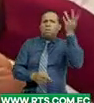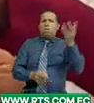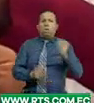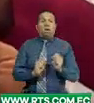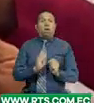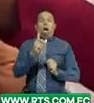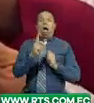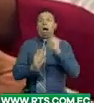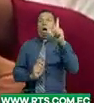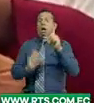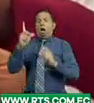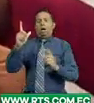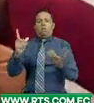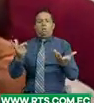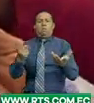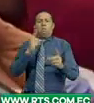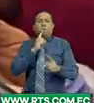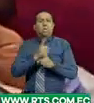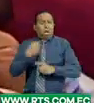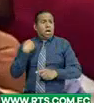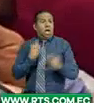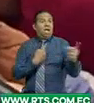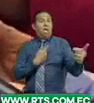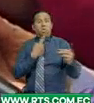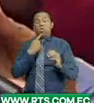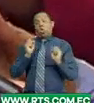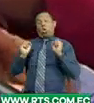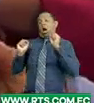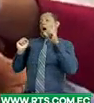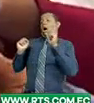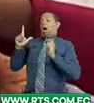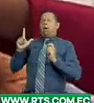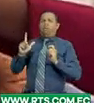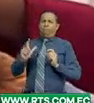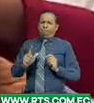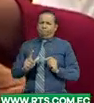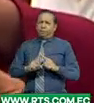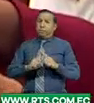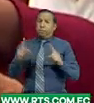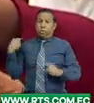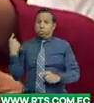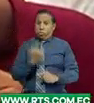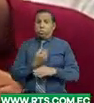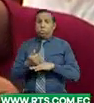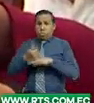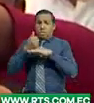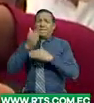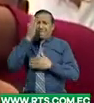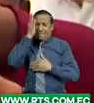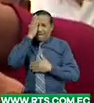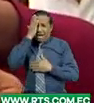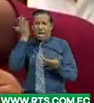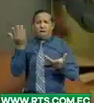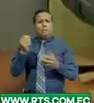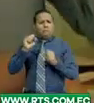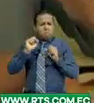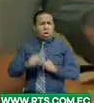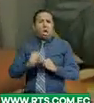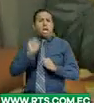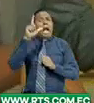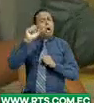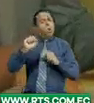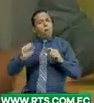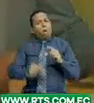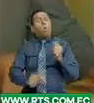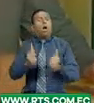otra cosa es lo que nosotros como Intendencia y los comisarios en el acto puedan verificar si existe un no abastecimiento de ciertos productos como tal. Hasta